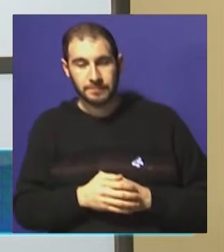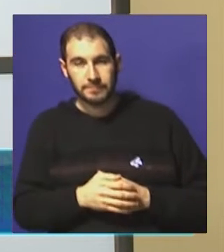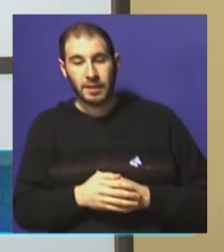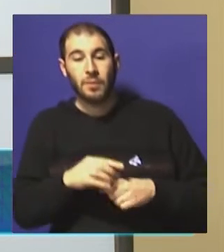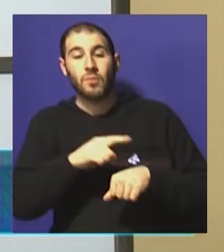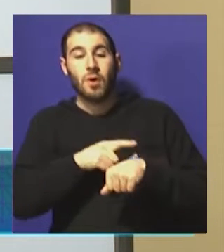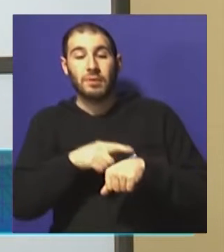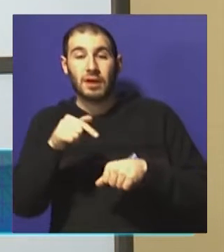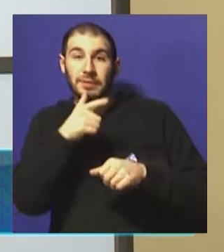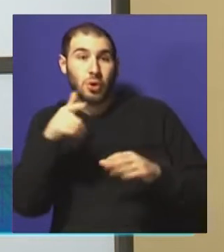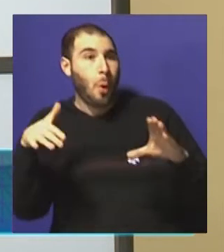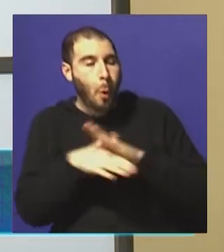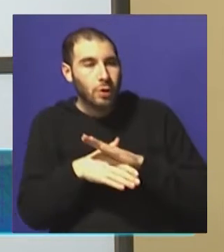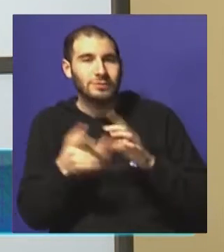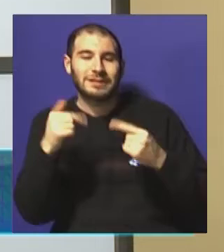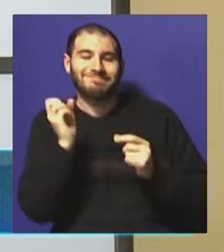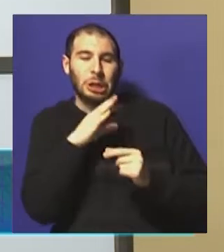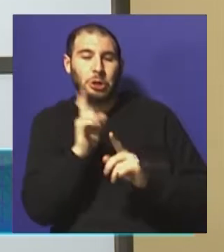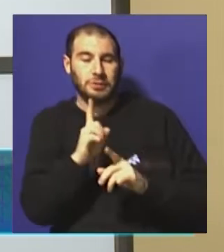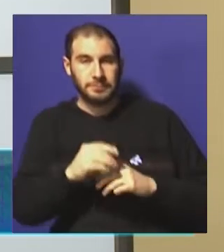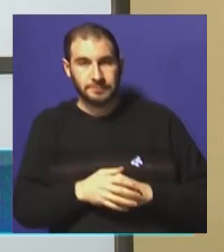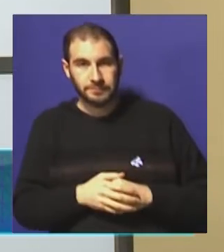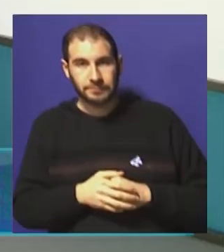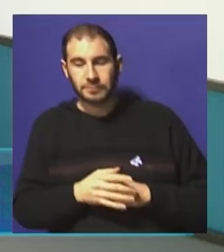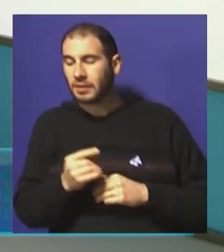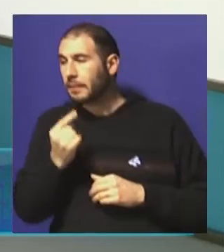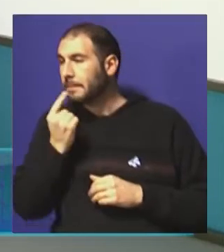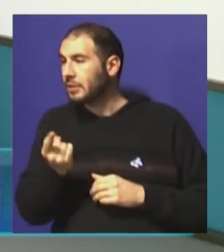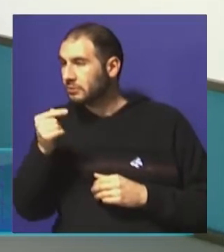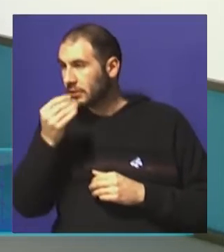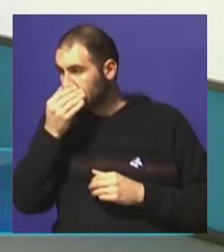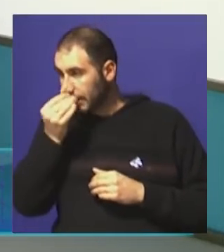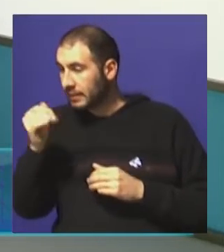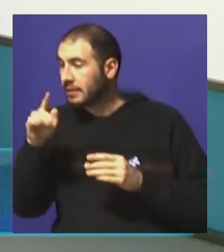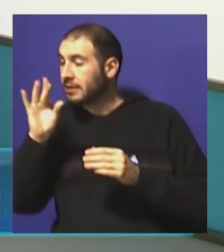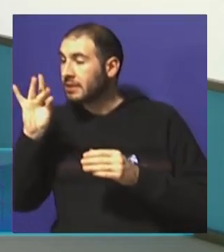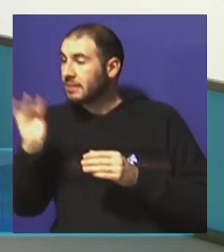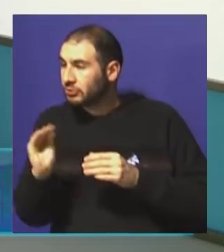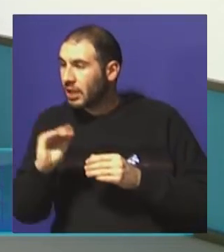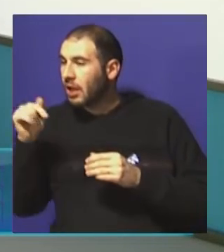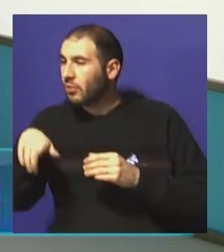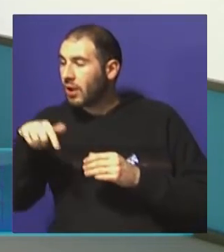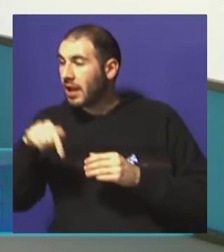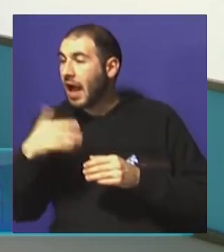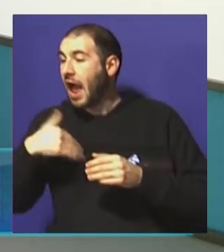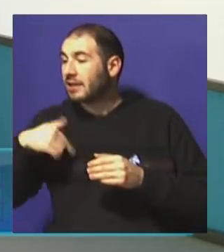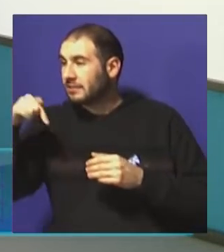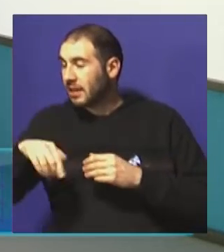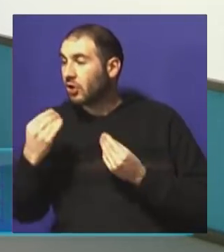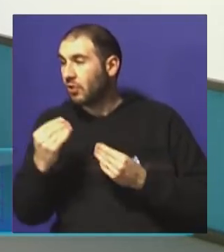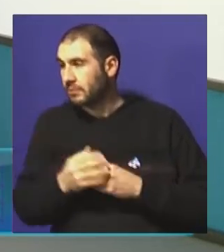que podría ser el justo, pero no el mejor. Claro, claro. ¿Qué lugar ocuparon los diputados que fueron desde este lugar de la Argentina,